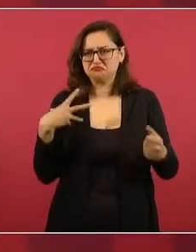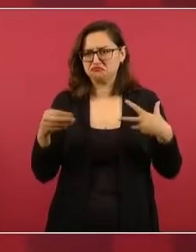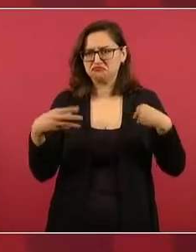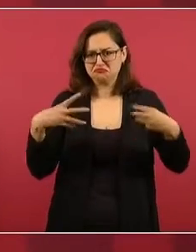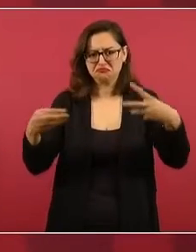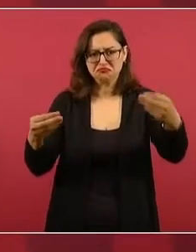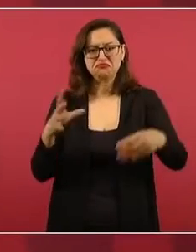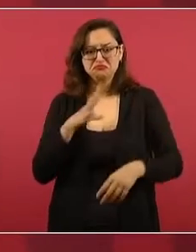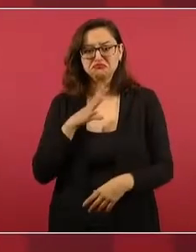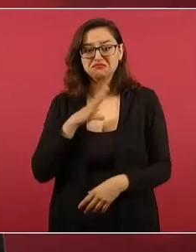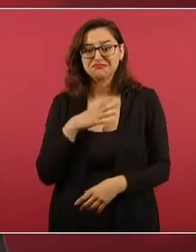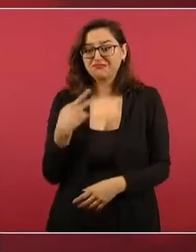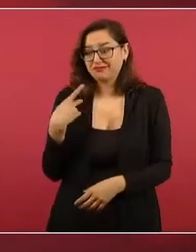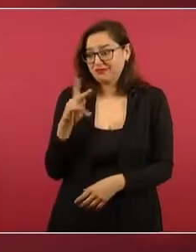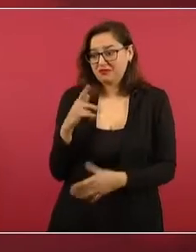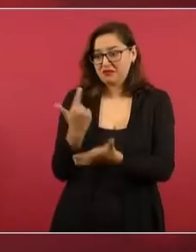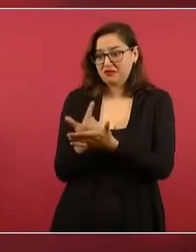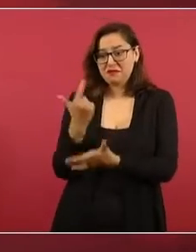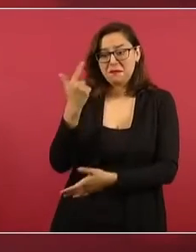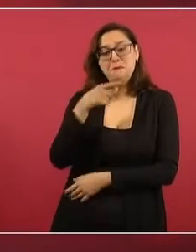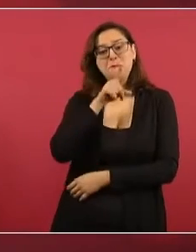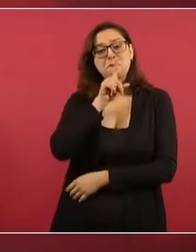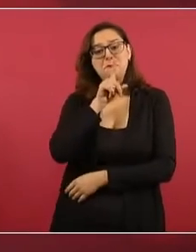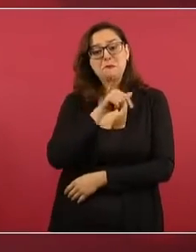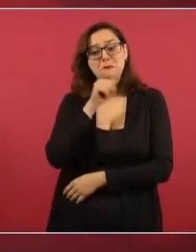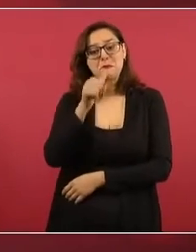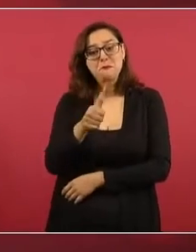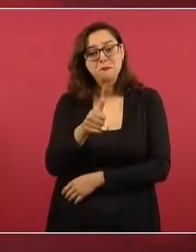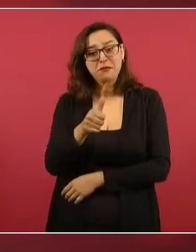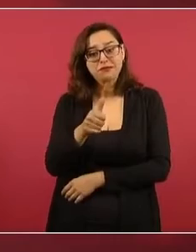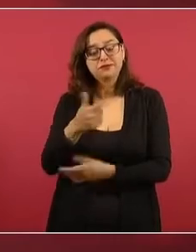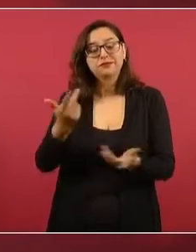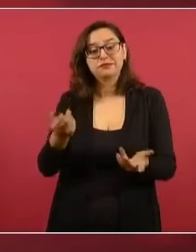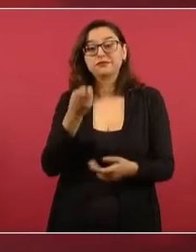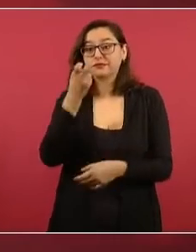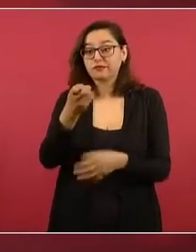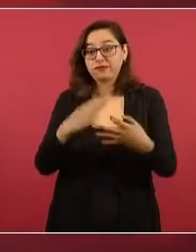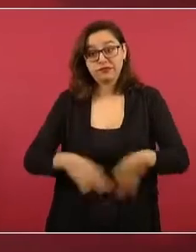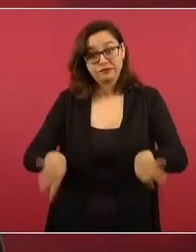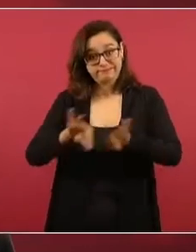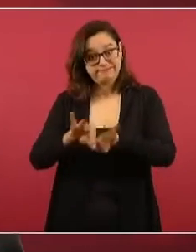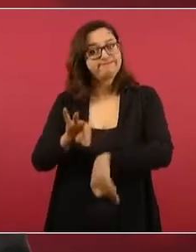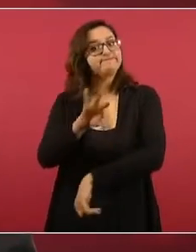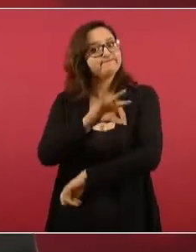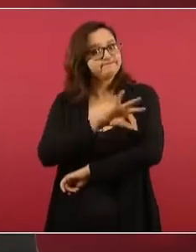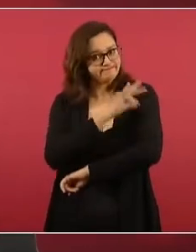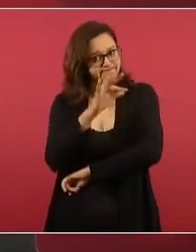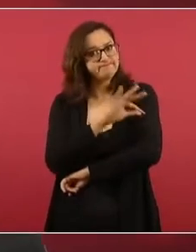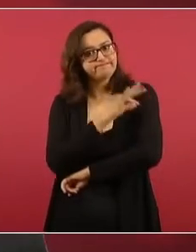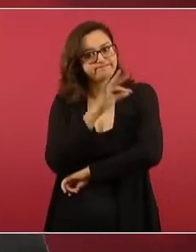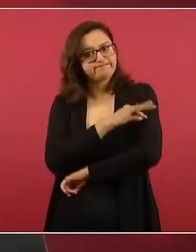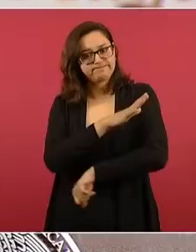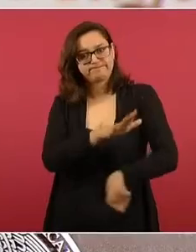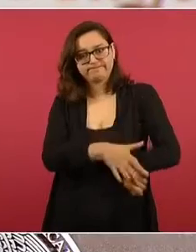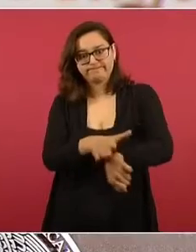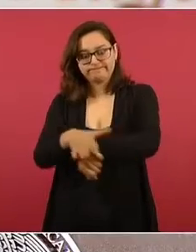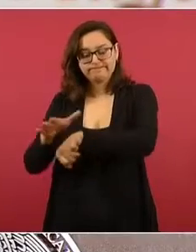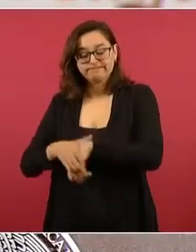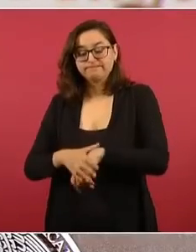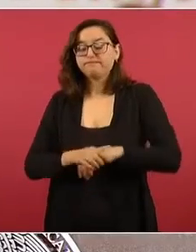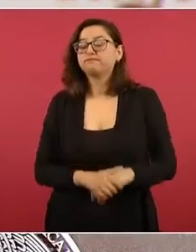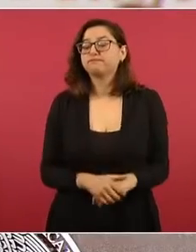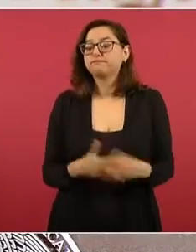clave es vacunarse. Y la última, sobre las vacunas pediátricas, las vacunas para población de 5 a 11